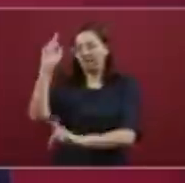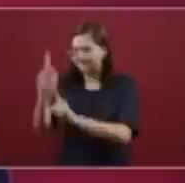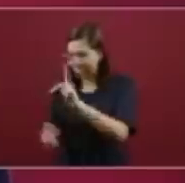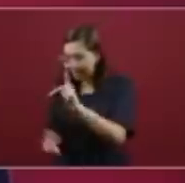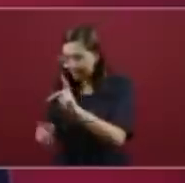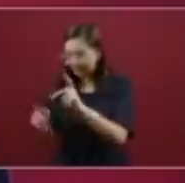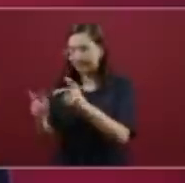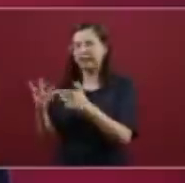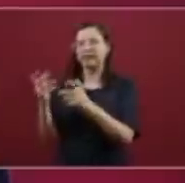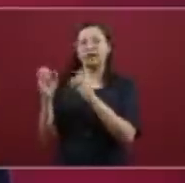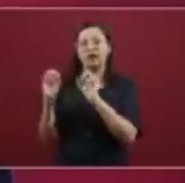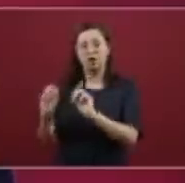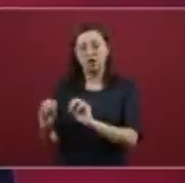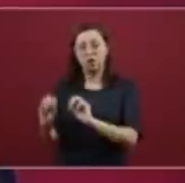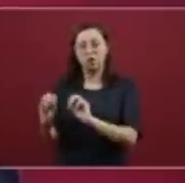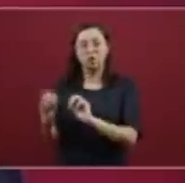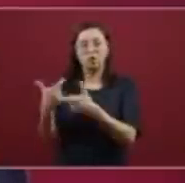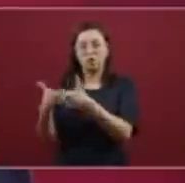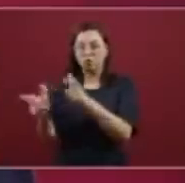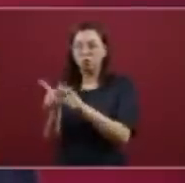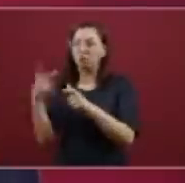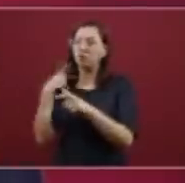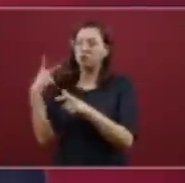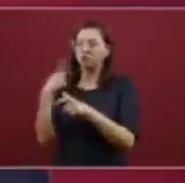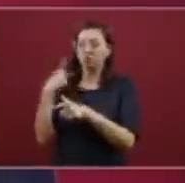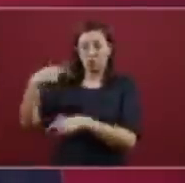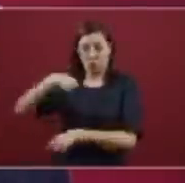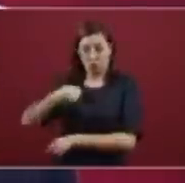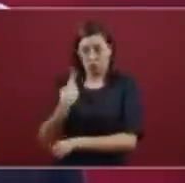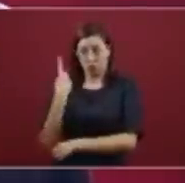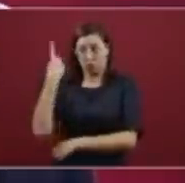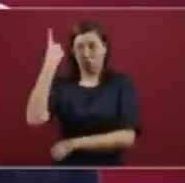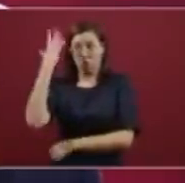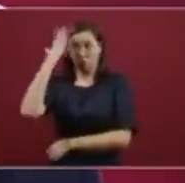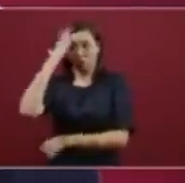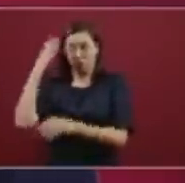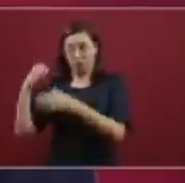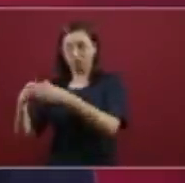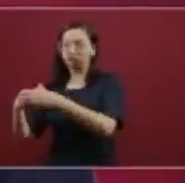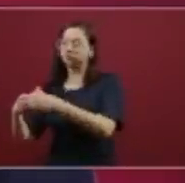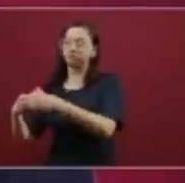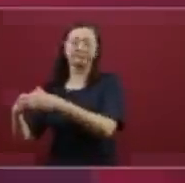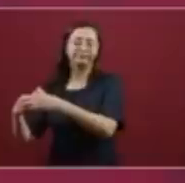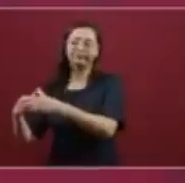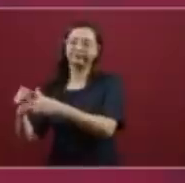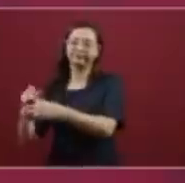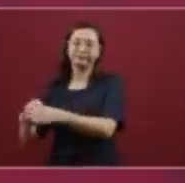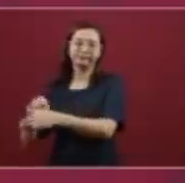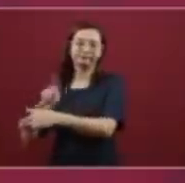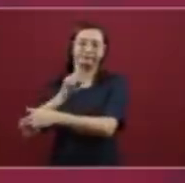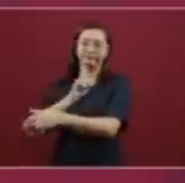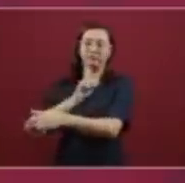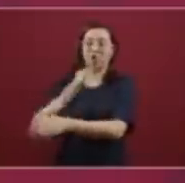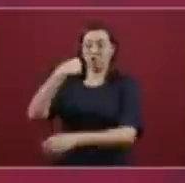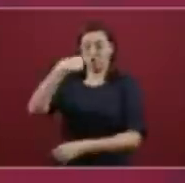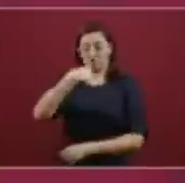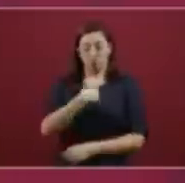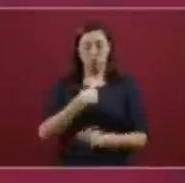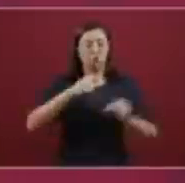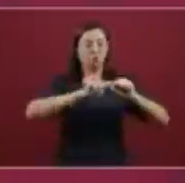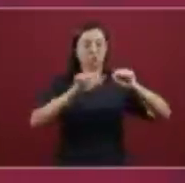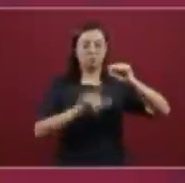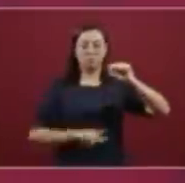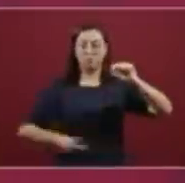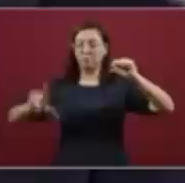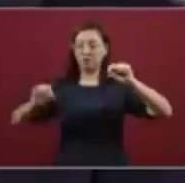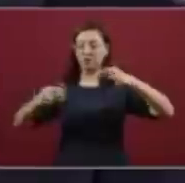jefe de partido. Yo soy el representante del Estado mexicano y el presidente